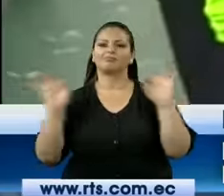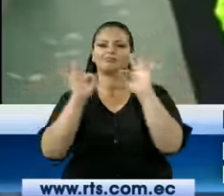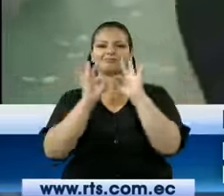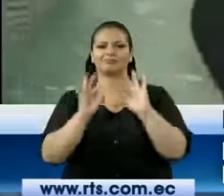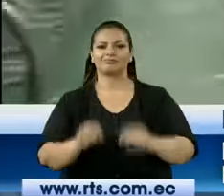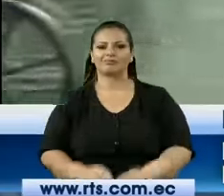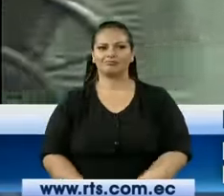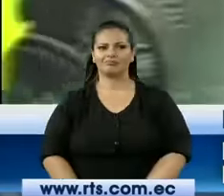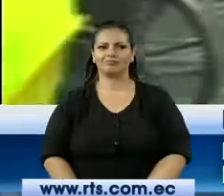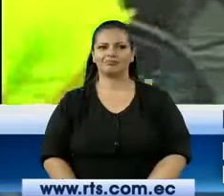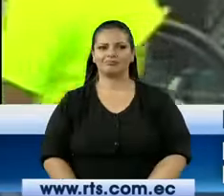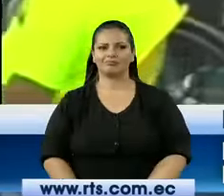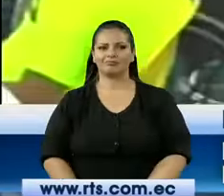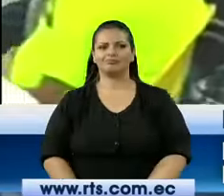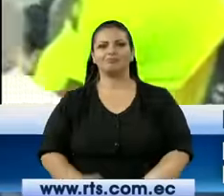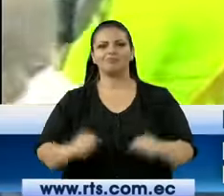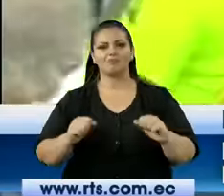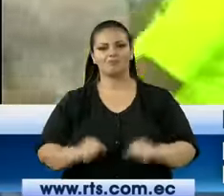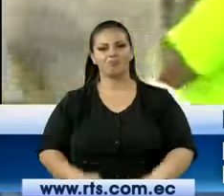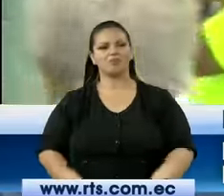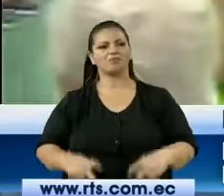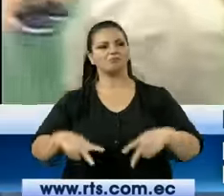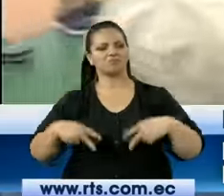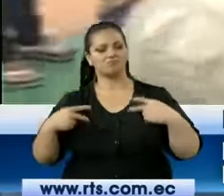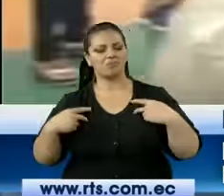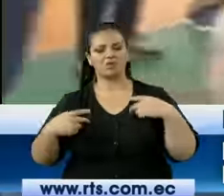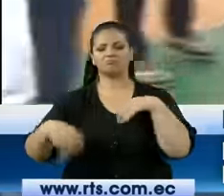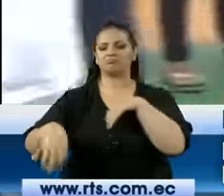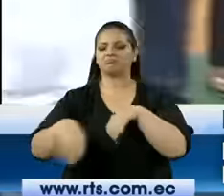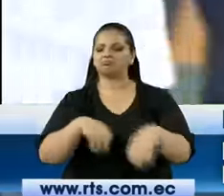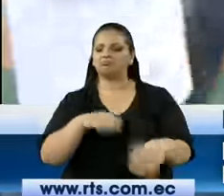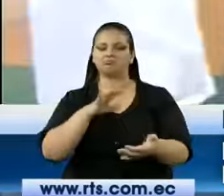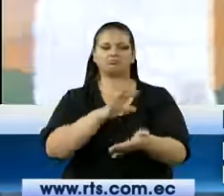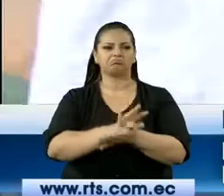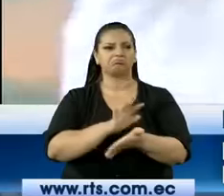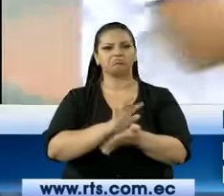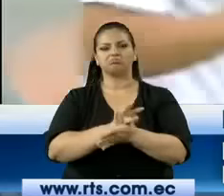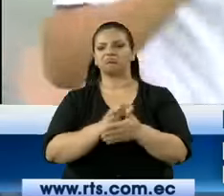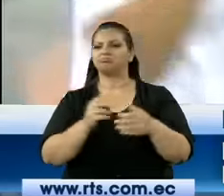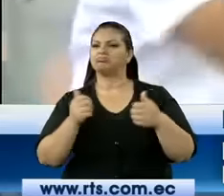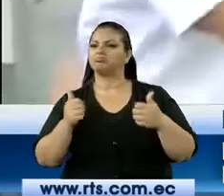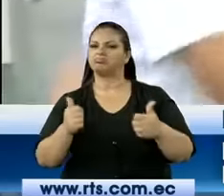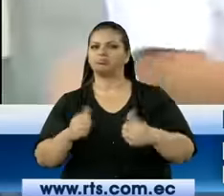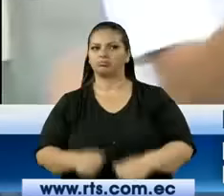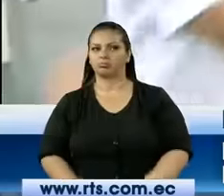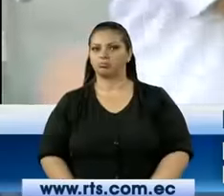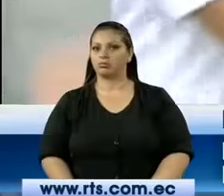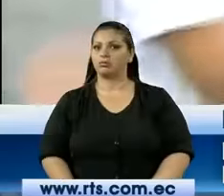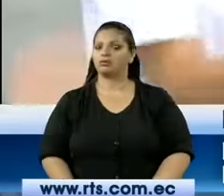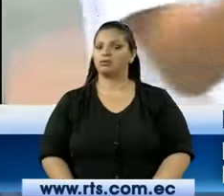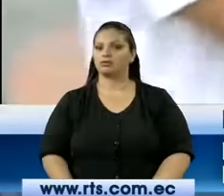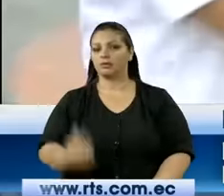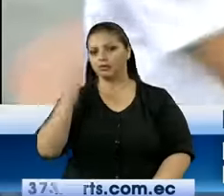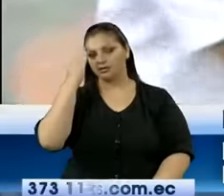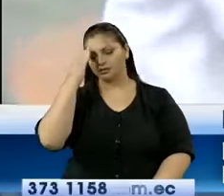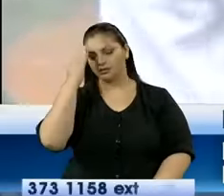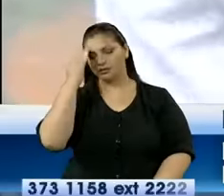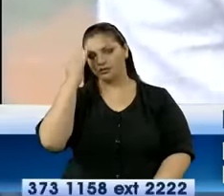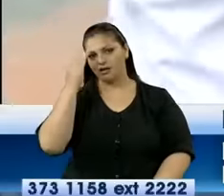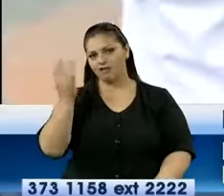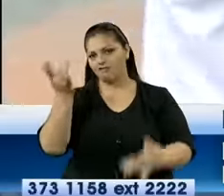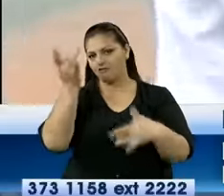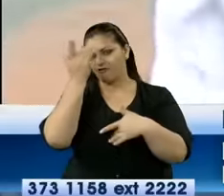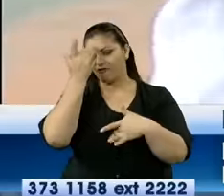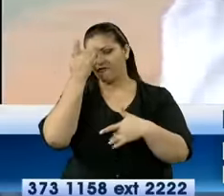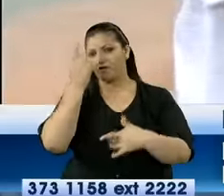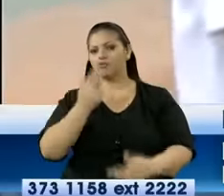sobre todo para una vida mucho más plena, una vida mucho más tranquila. La diabetes es una, bueno, es una enfermedad que